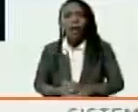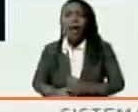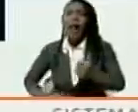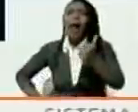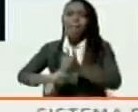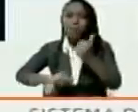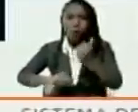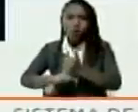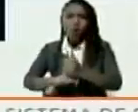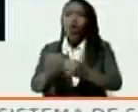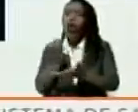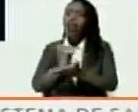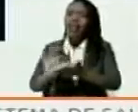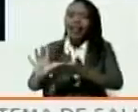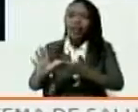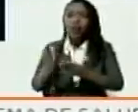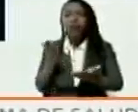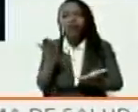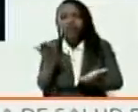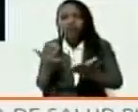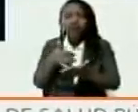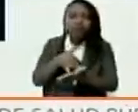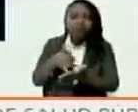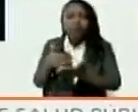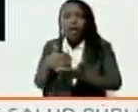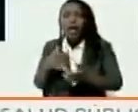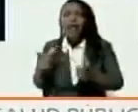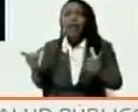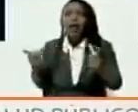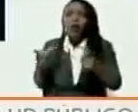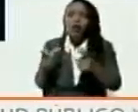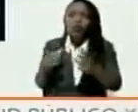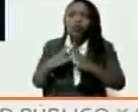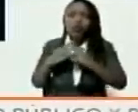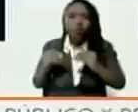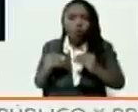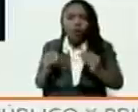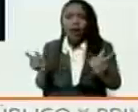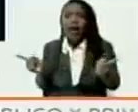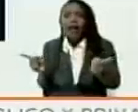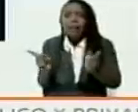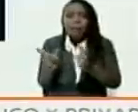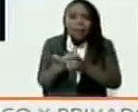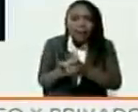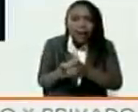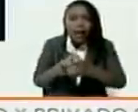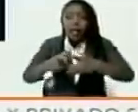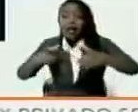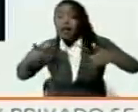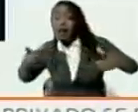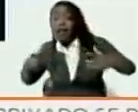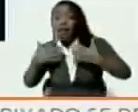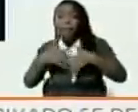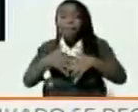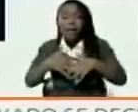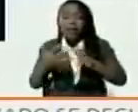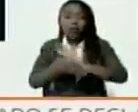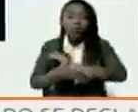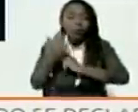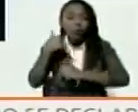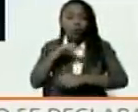con créditos blandos a toda la pequeña y mediana industria, a todo el sector empresarial. Nosotros vamos a enfrentar esta